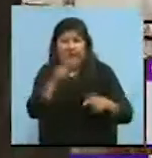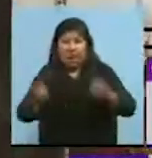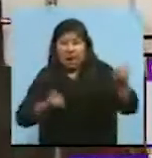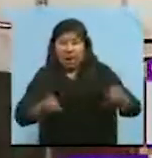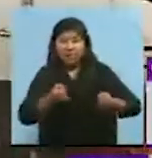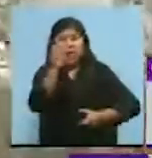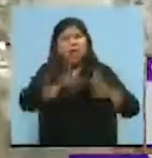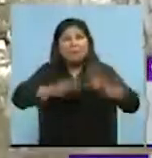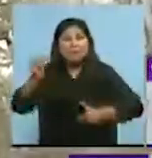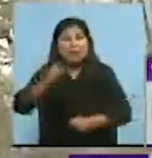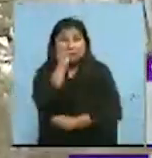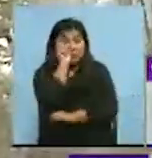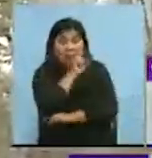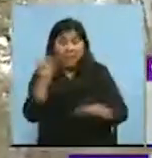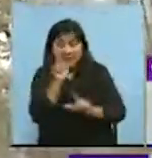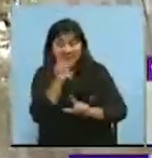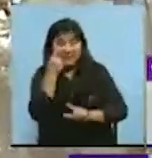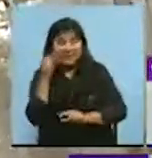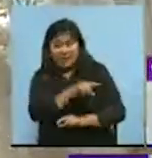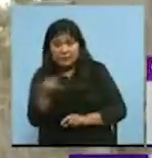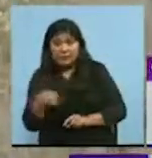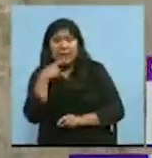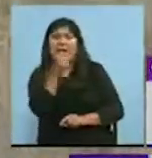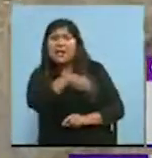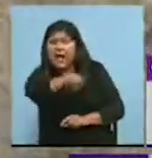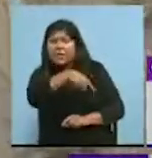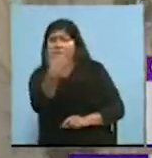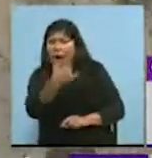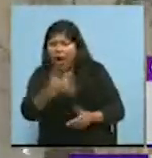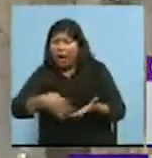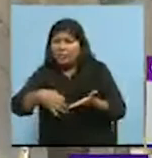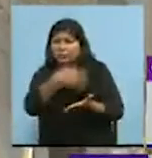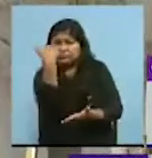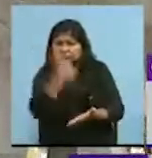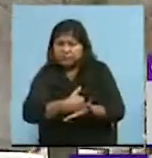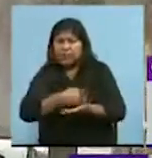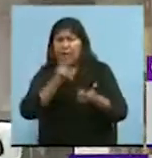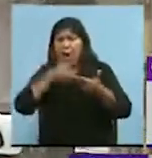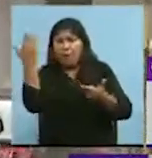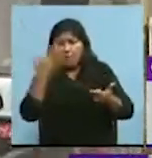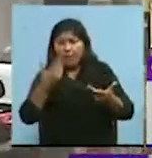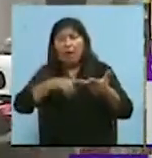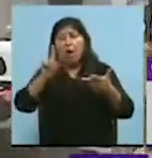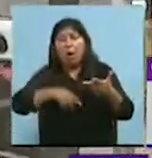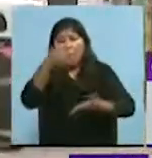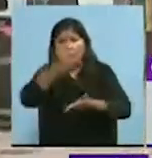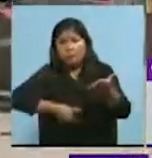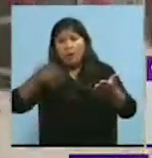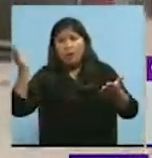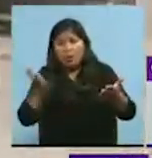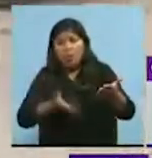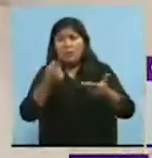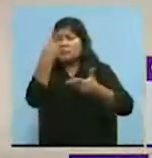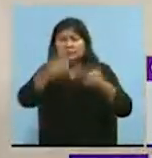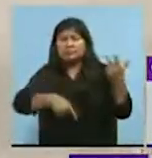realmente están realizando actas o labrando multas en el centro de la ciudad. Decimos que no, hablamos con